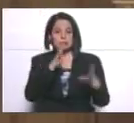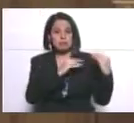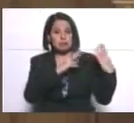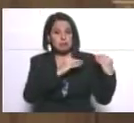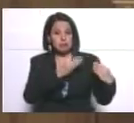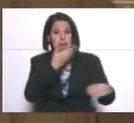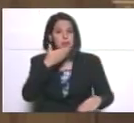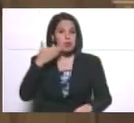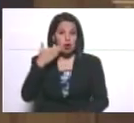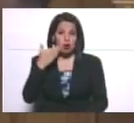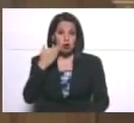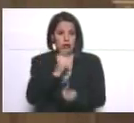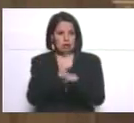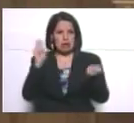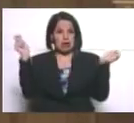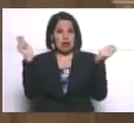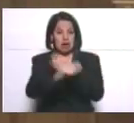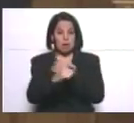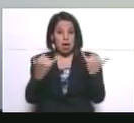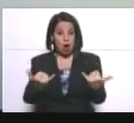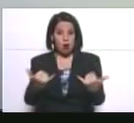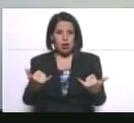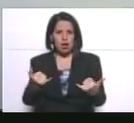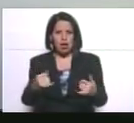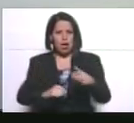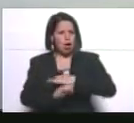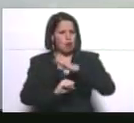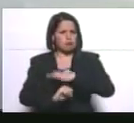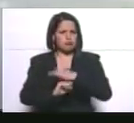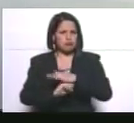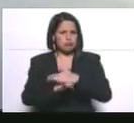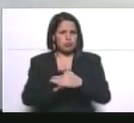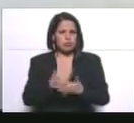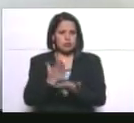convierta en bandera de batalla.